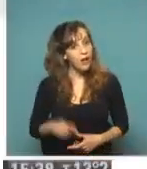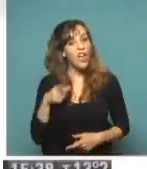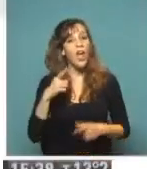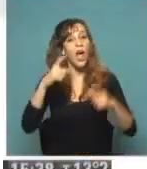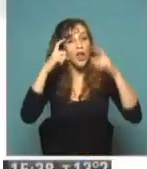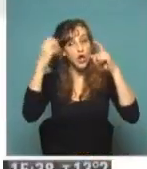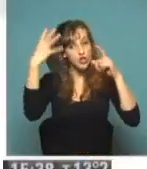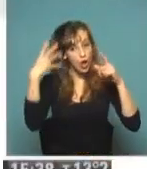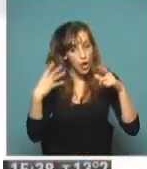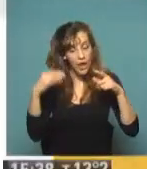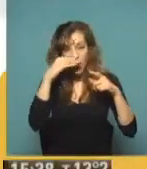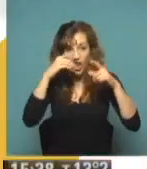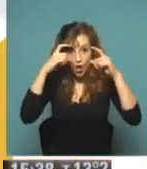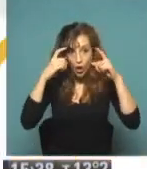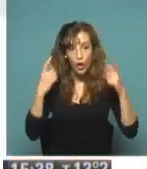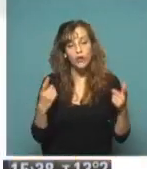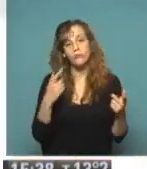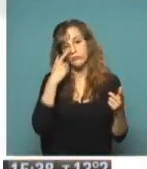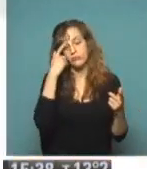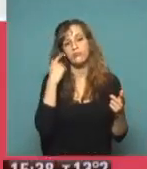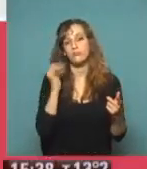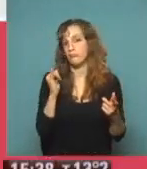señor Golombek. El técnico con la llave, por supuesto.